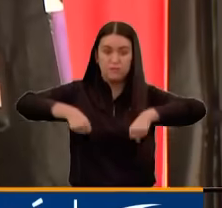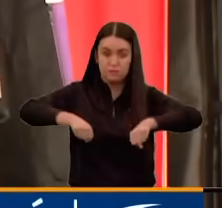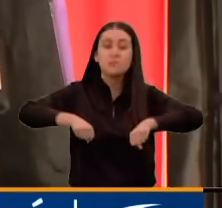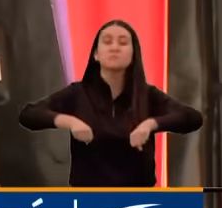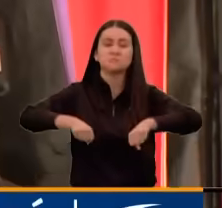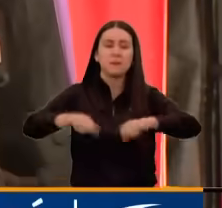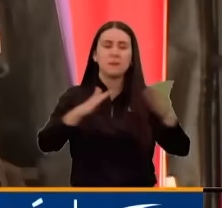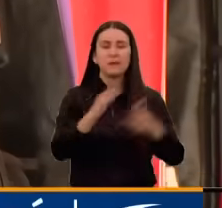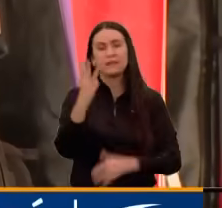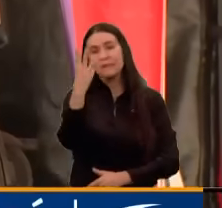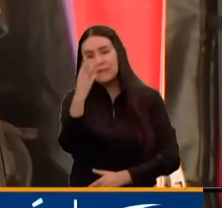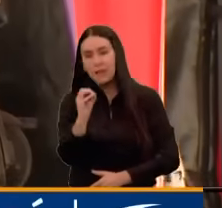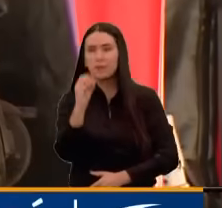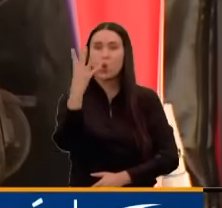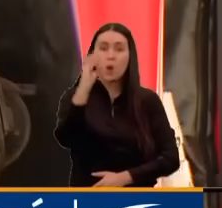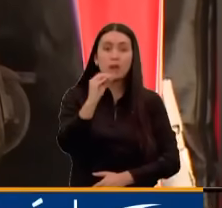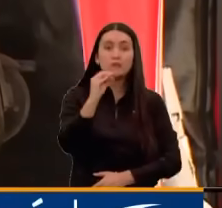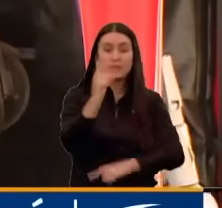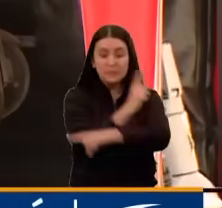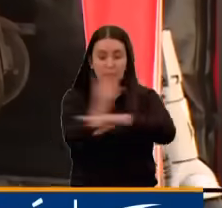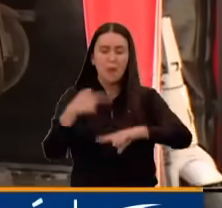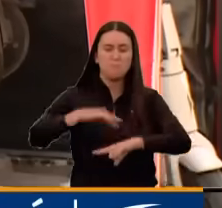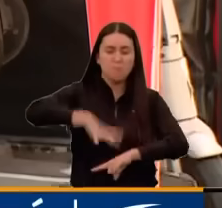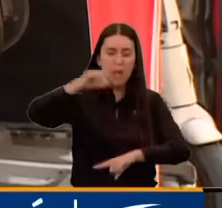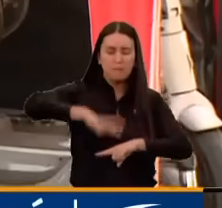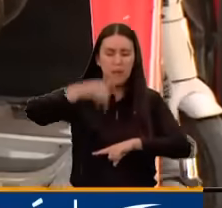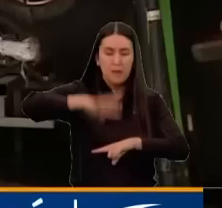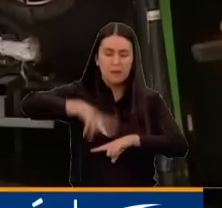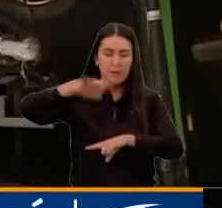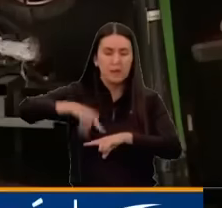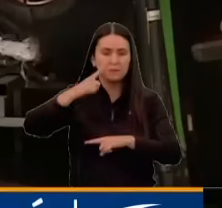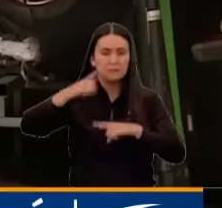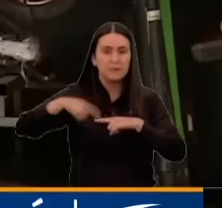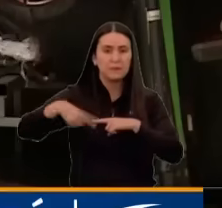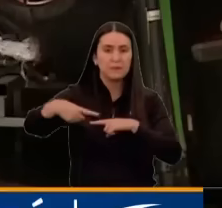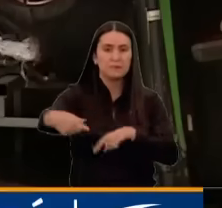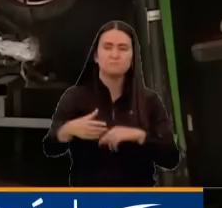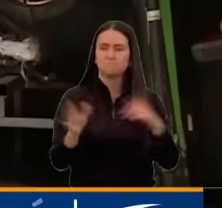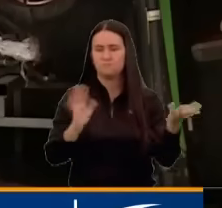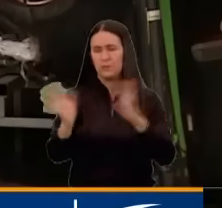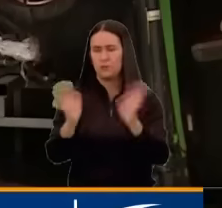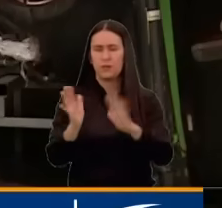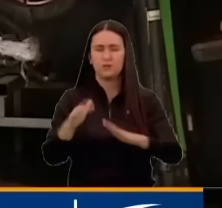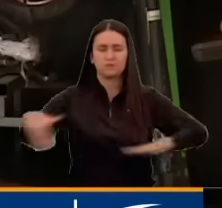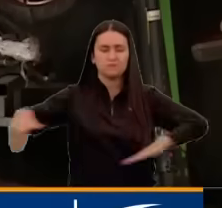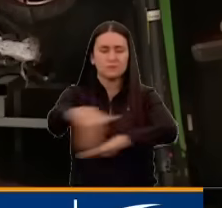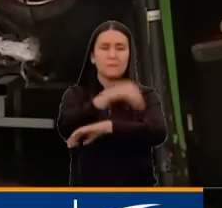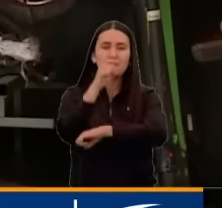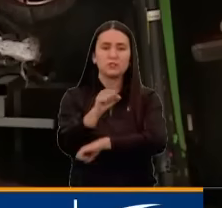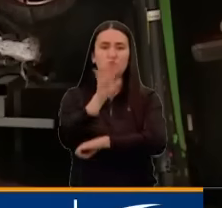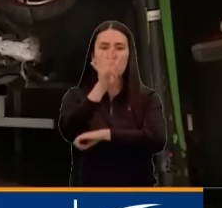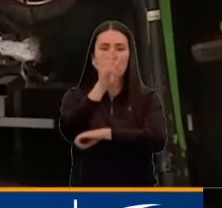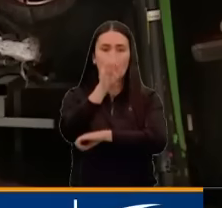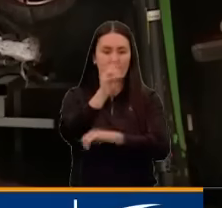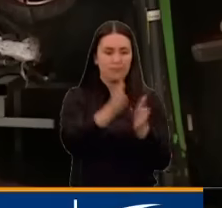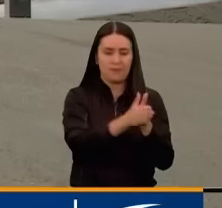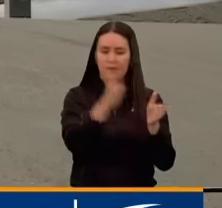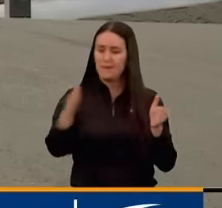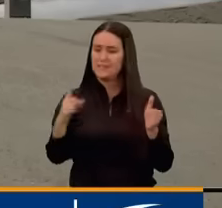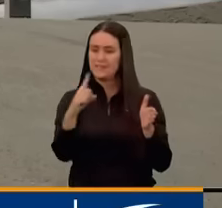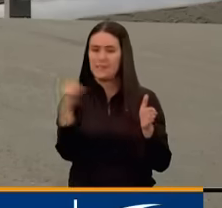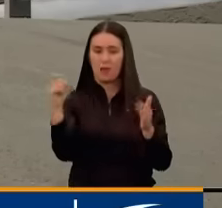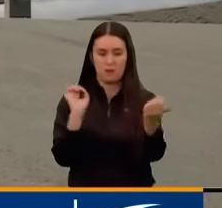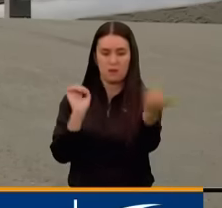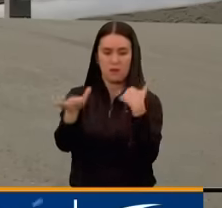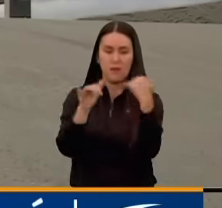40 patinetas son robadas. Puntos efectuados de robos entre la calle 90 y 100 en ambos costados,